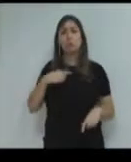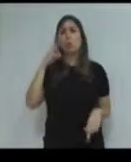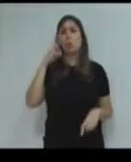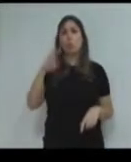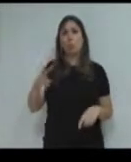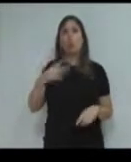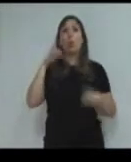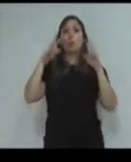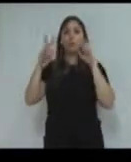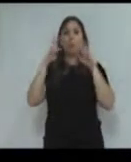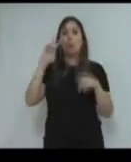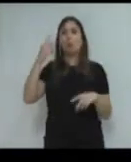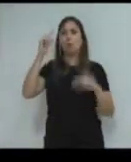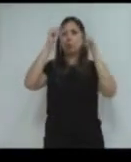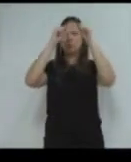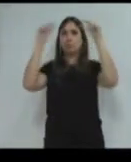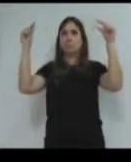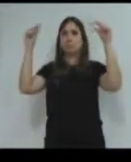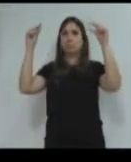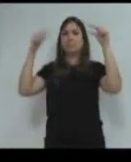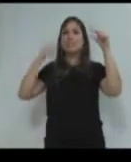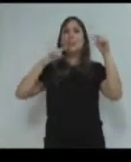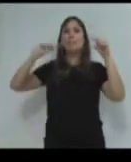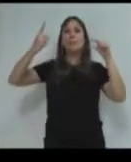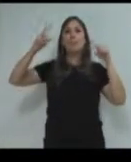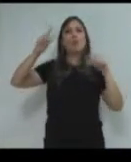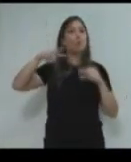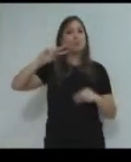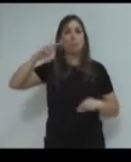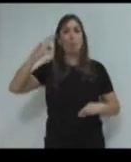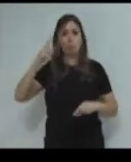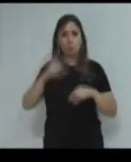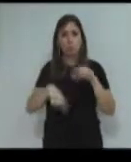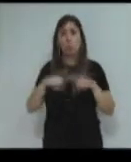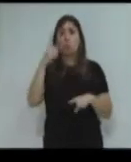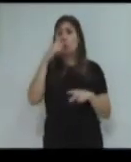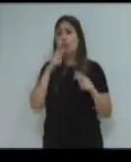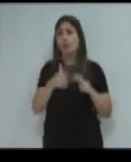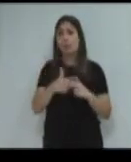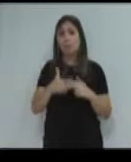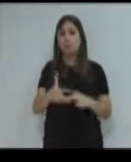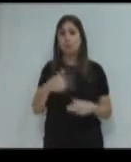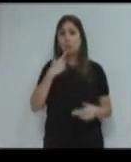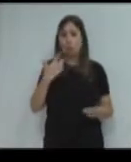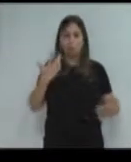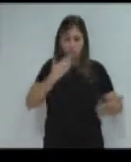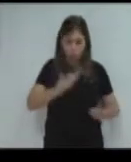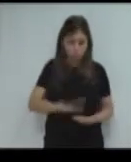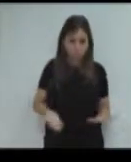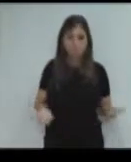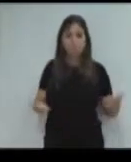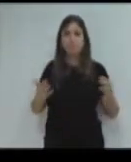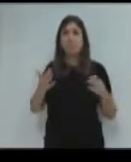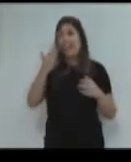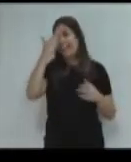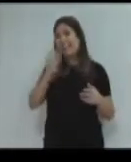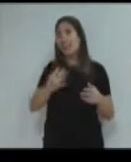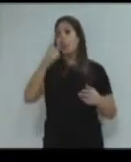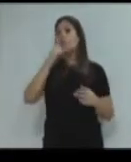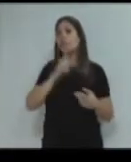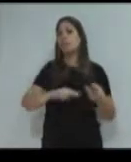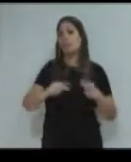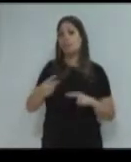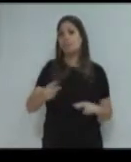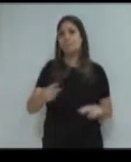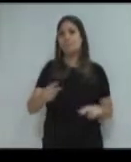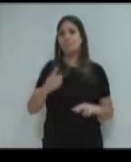primero visualmente no me lo lea como segundo. O sea, hay una herramienta que tú le dices, esto es posición, que incluso creo que lo hace al revés. Está